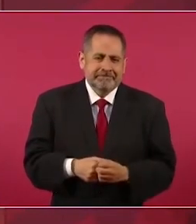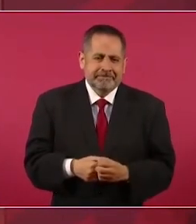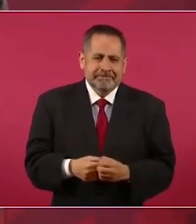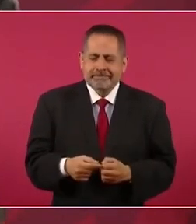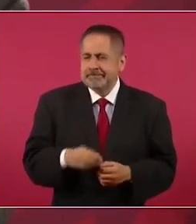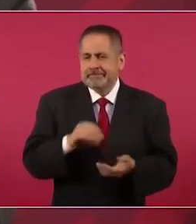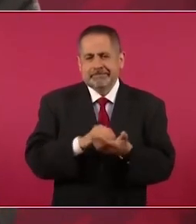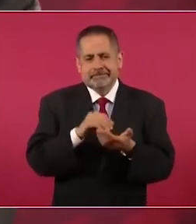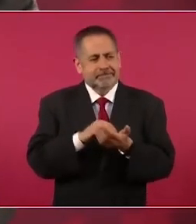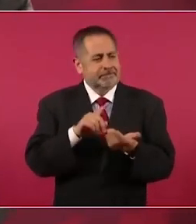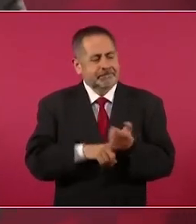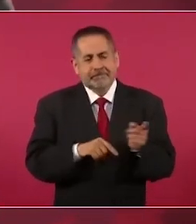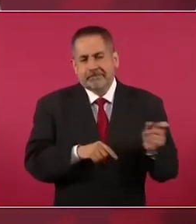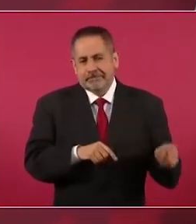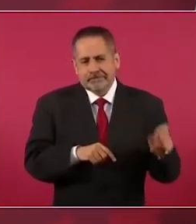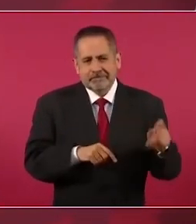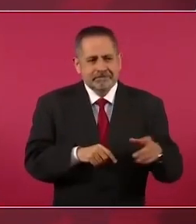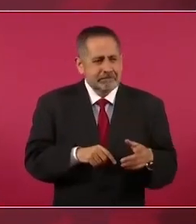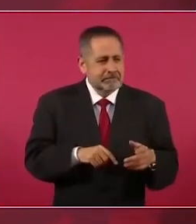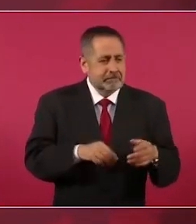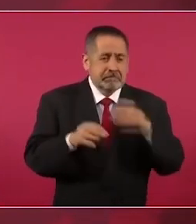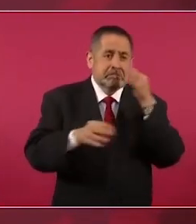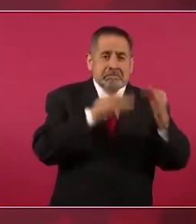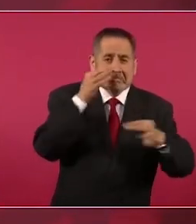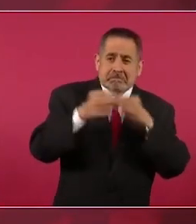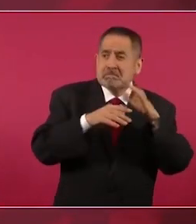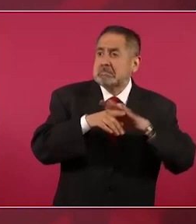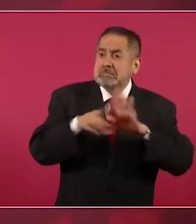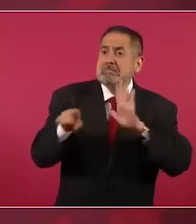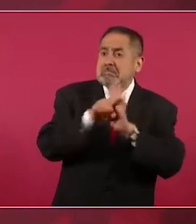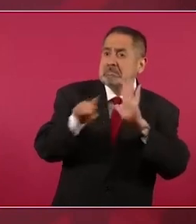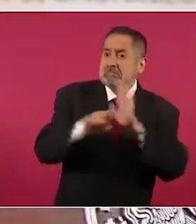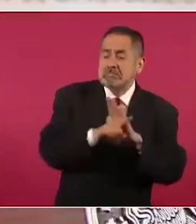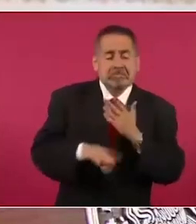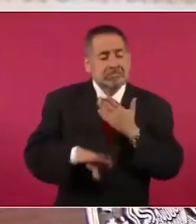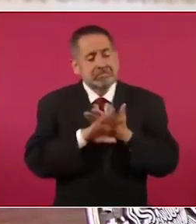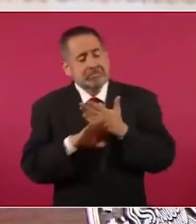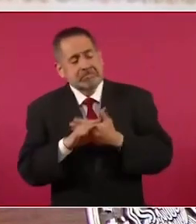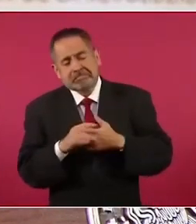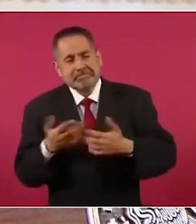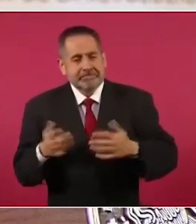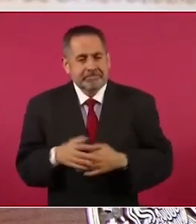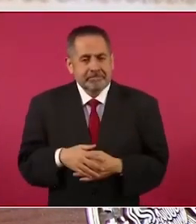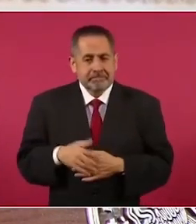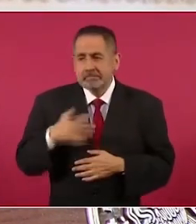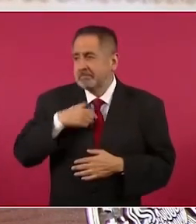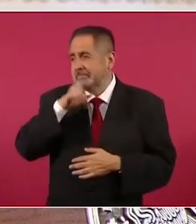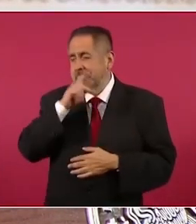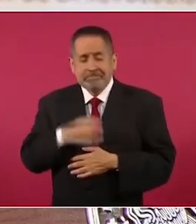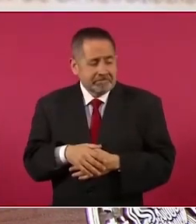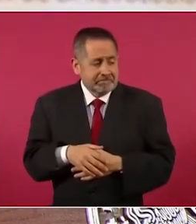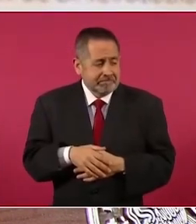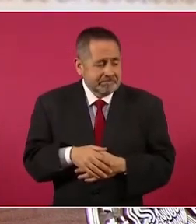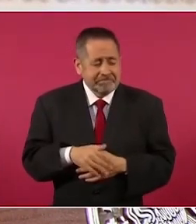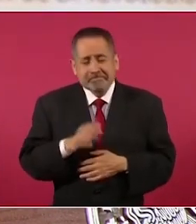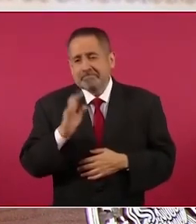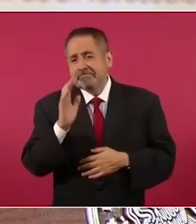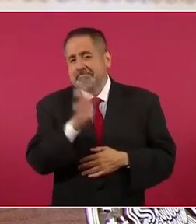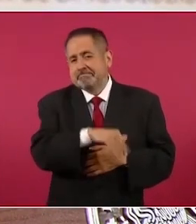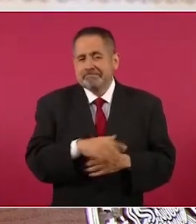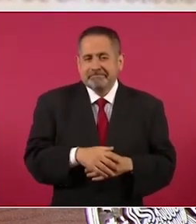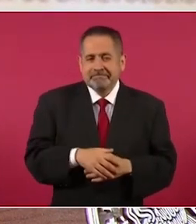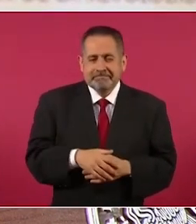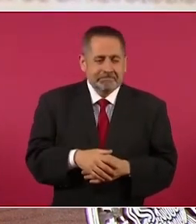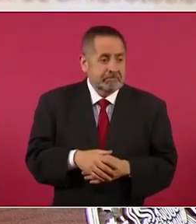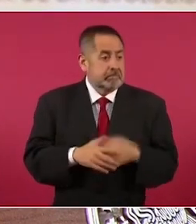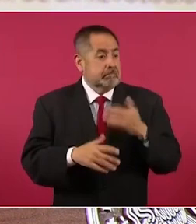sigue sin afectarnos. No es que no me preocupe, es que no nos afecta. Me da